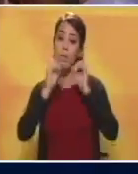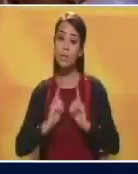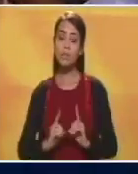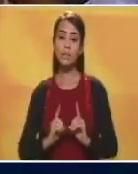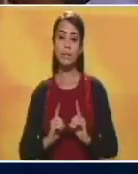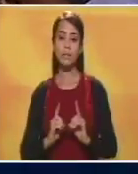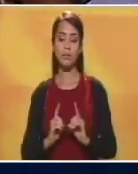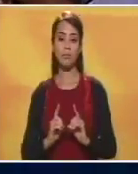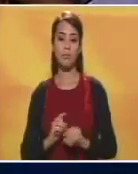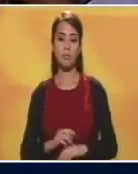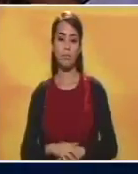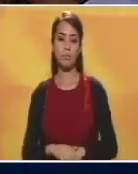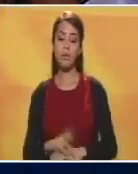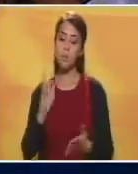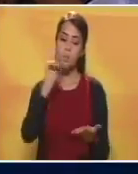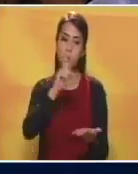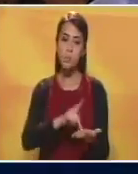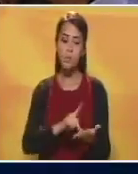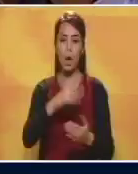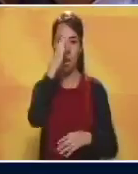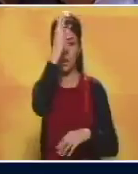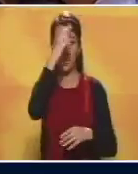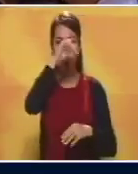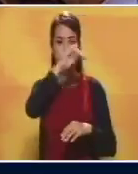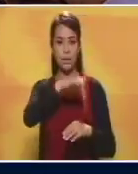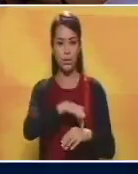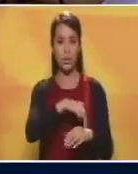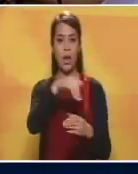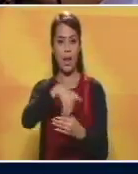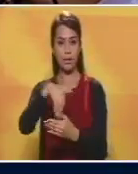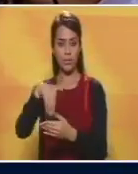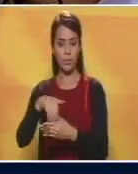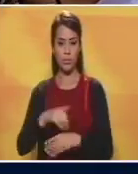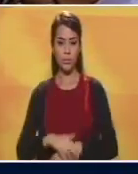venir al Consejo Nacional Electoral